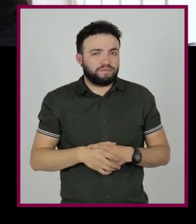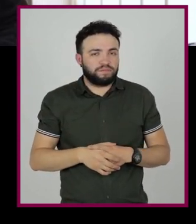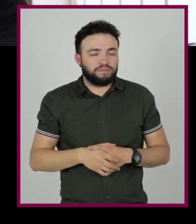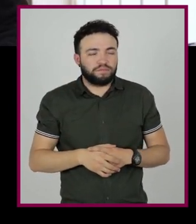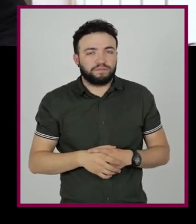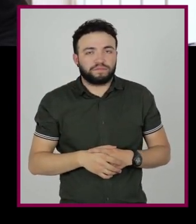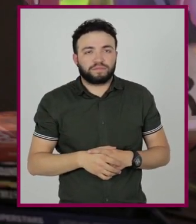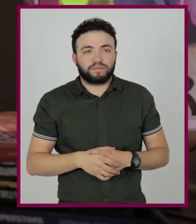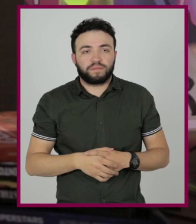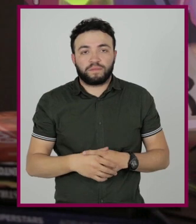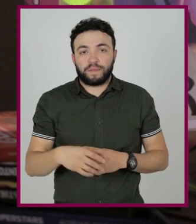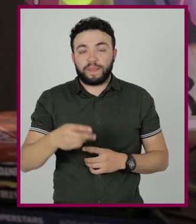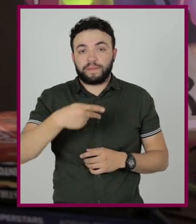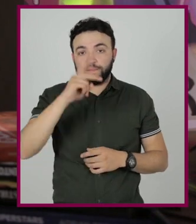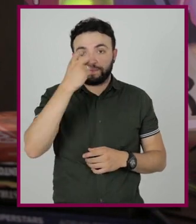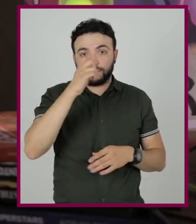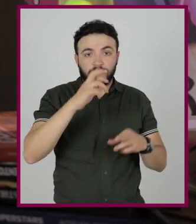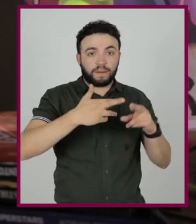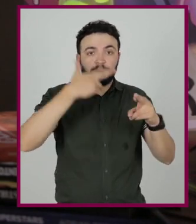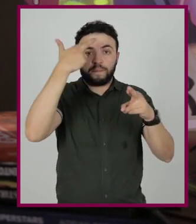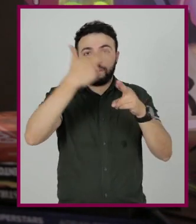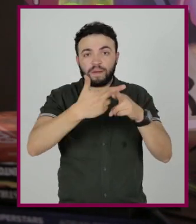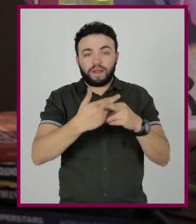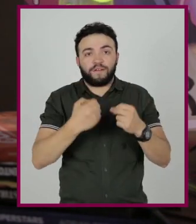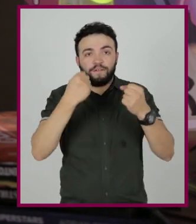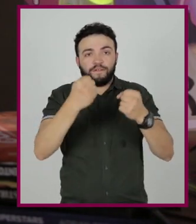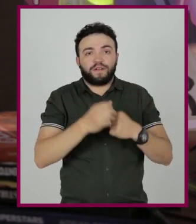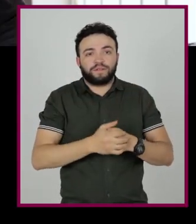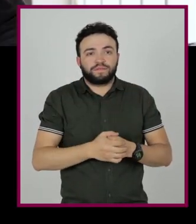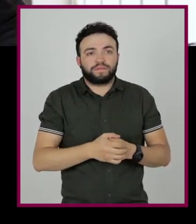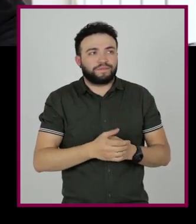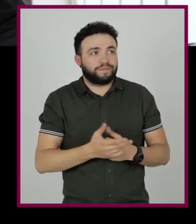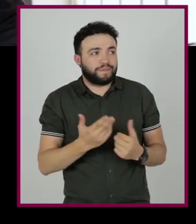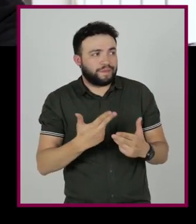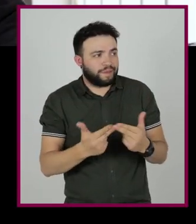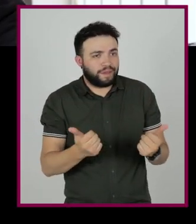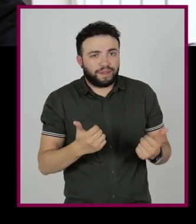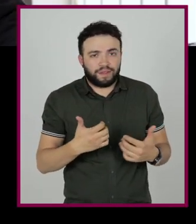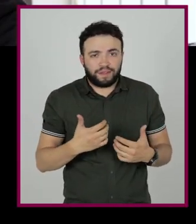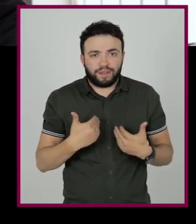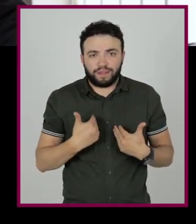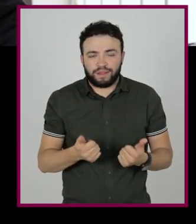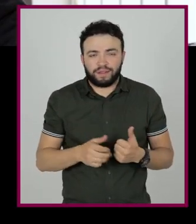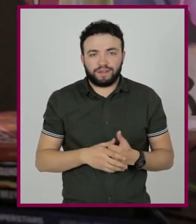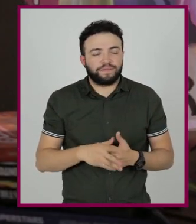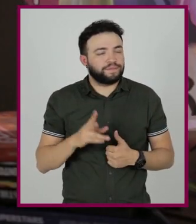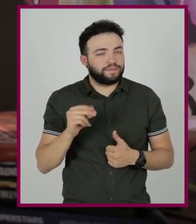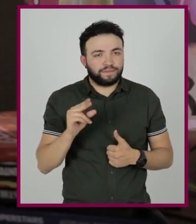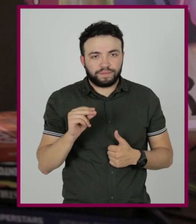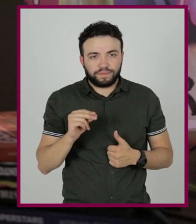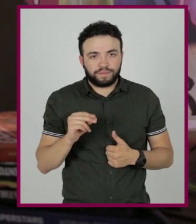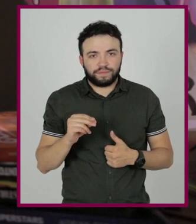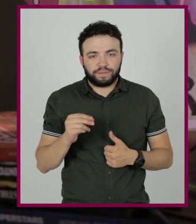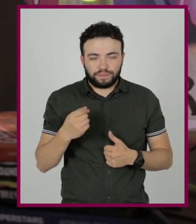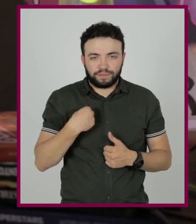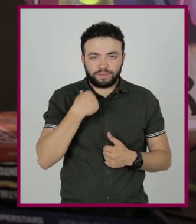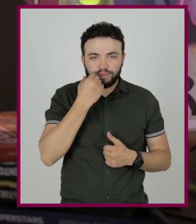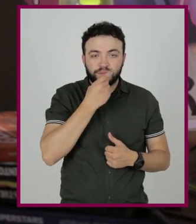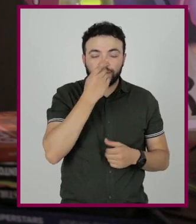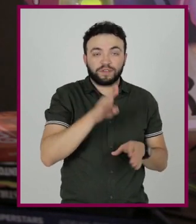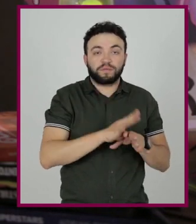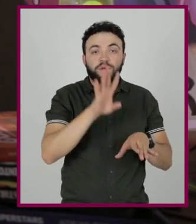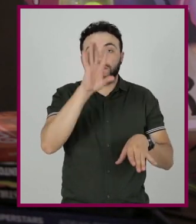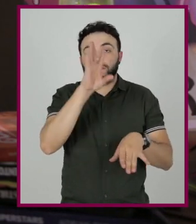Alguna falla debía tener. Pero justo esa es su mayor fortaleza. ¿Que nadie les entiende? No,